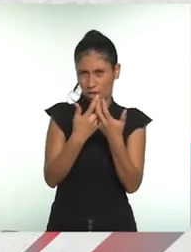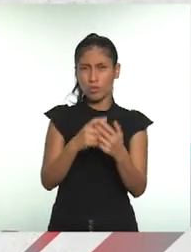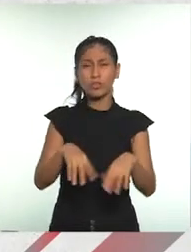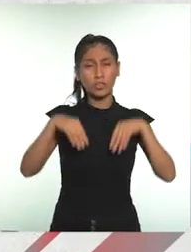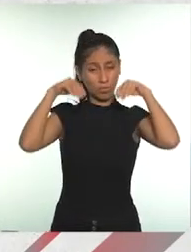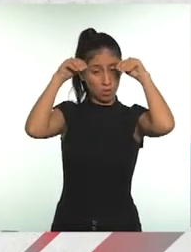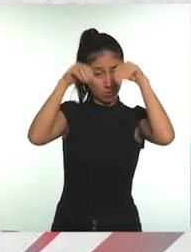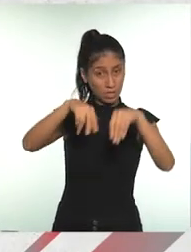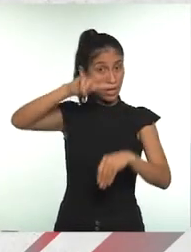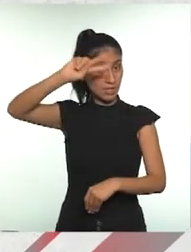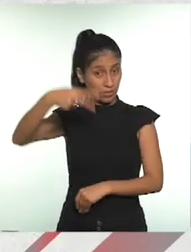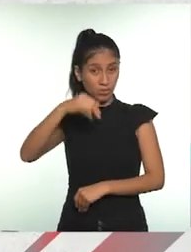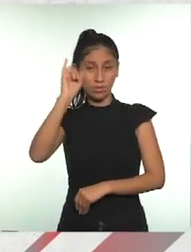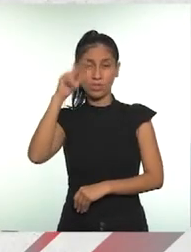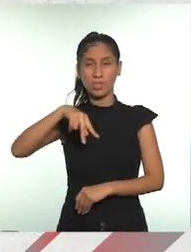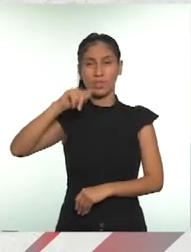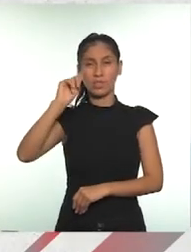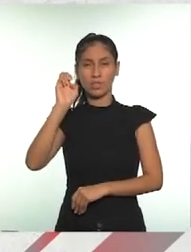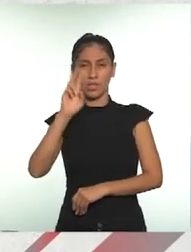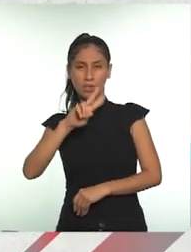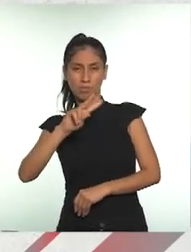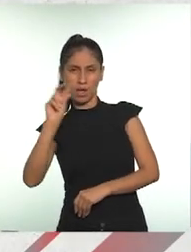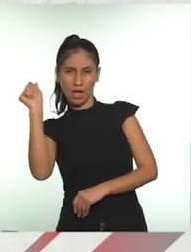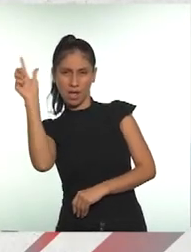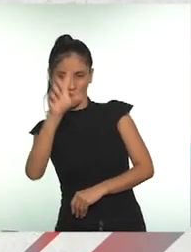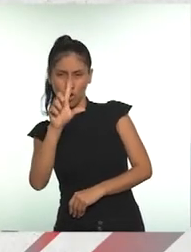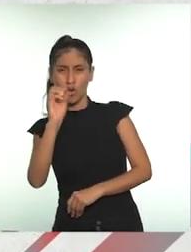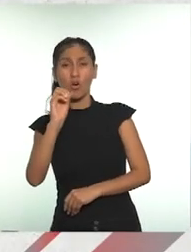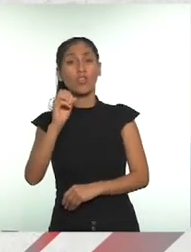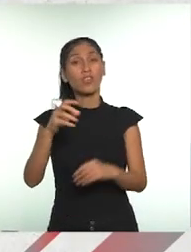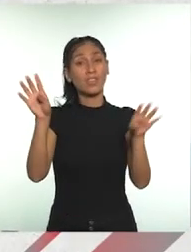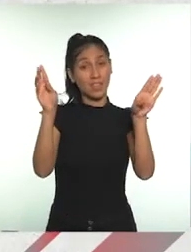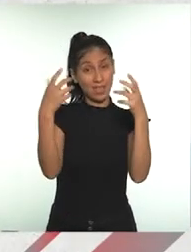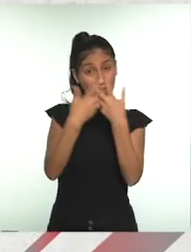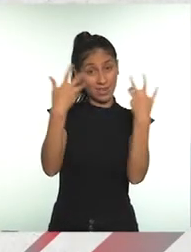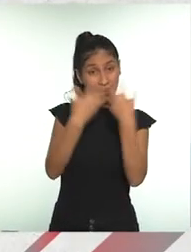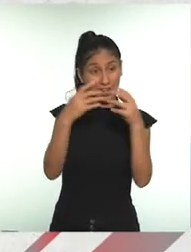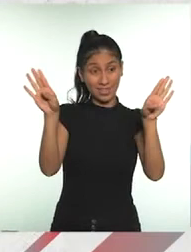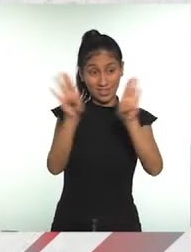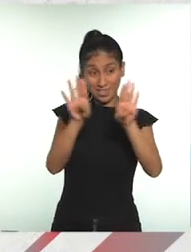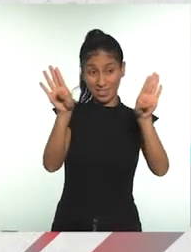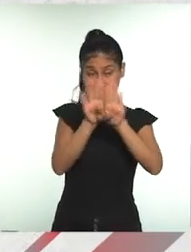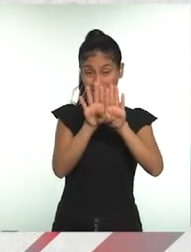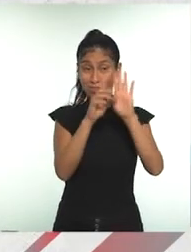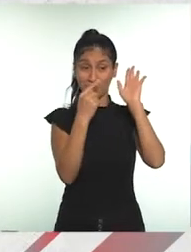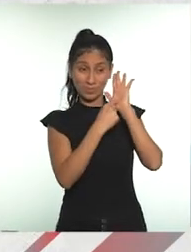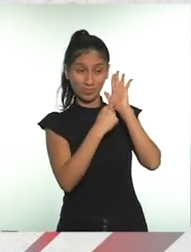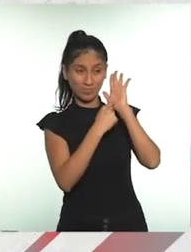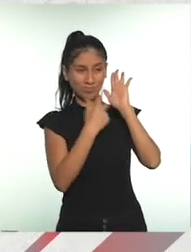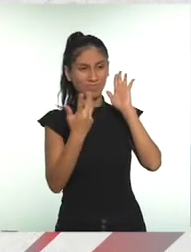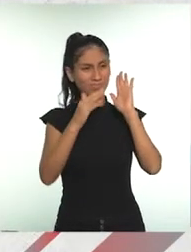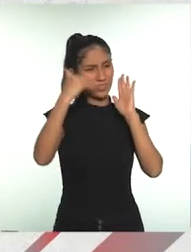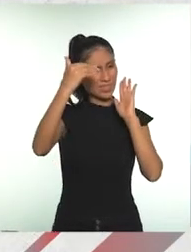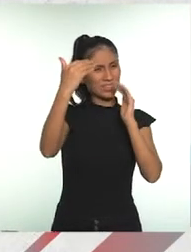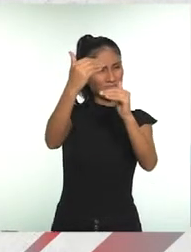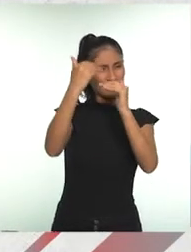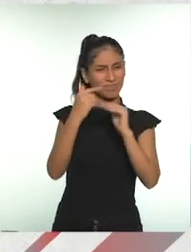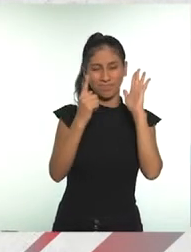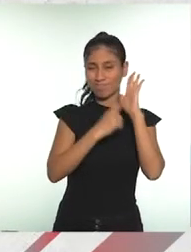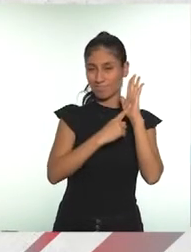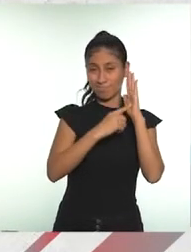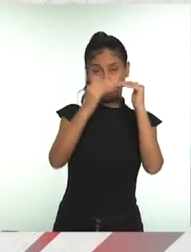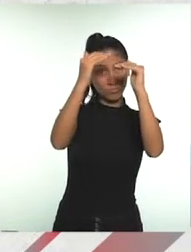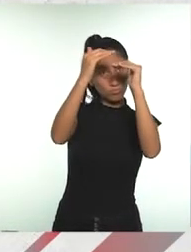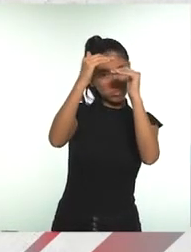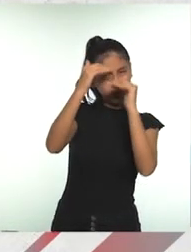debiera estar en el segundo intervalo, y por ello es cerrado por la izquierda. Siguiendo esta regularidad, expresamos los intervalos